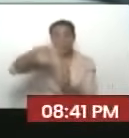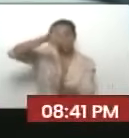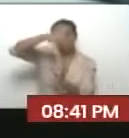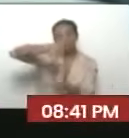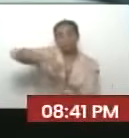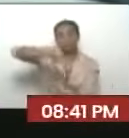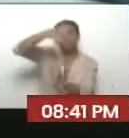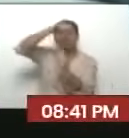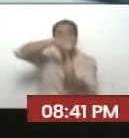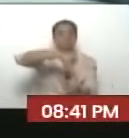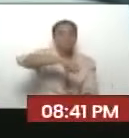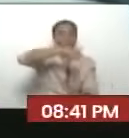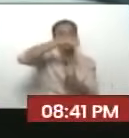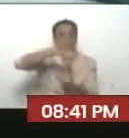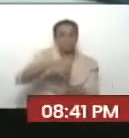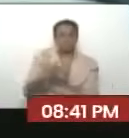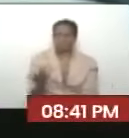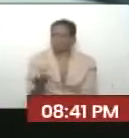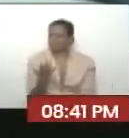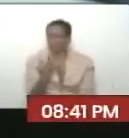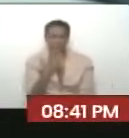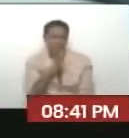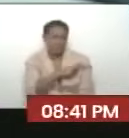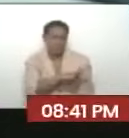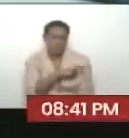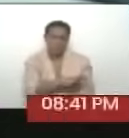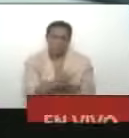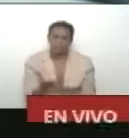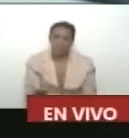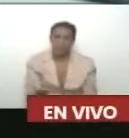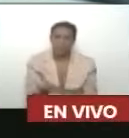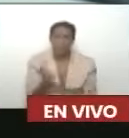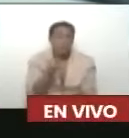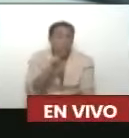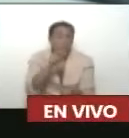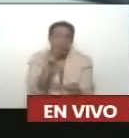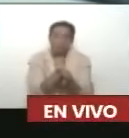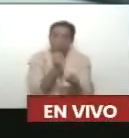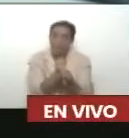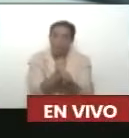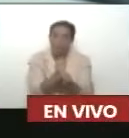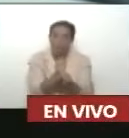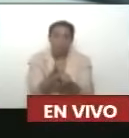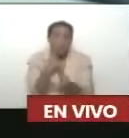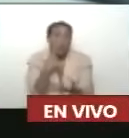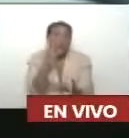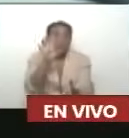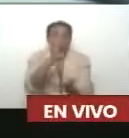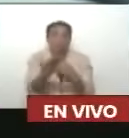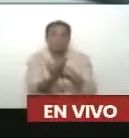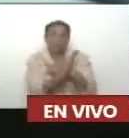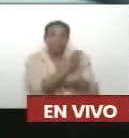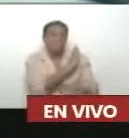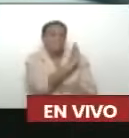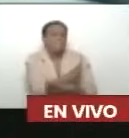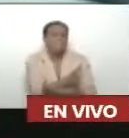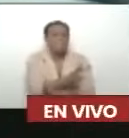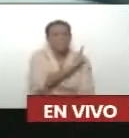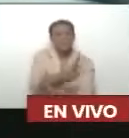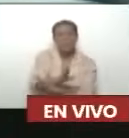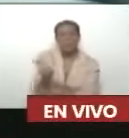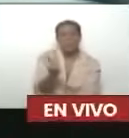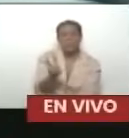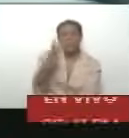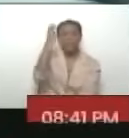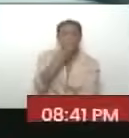Sale que reivindicar los derechos sociales de los venezolanos cuando nunca ha trabajado y cuando él pidió las sanciones contra Venezuela.